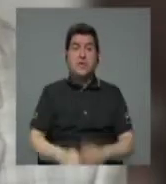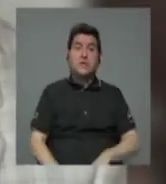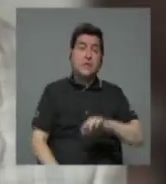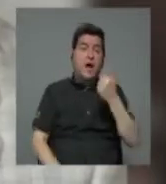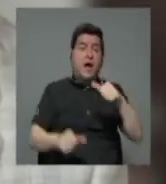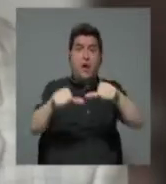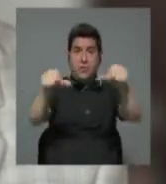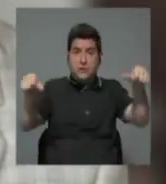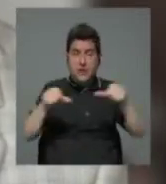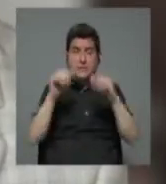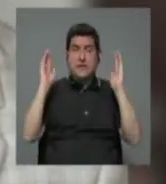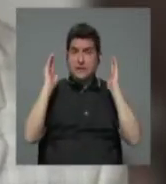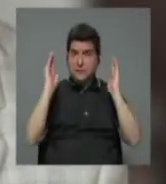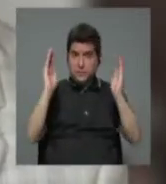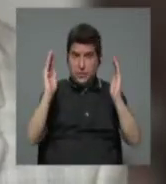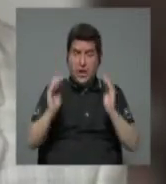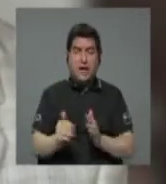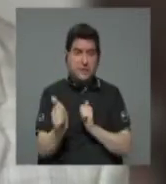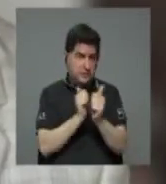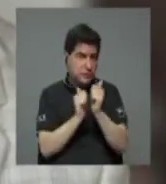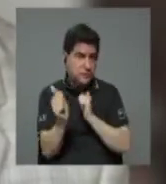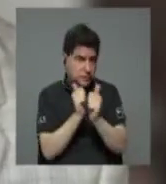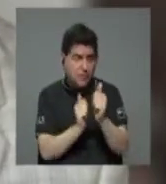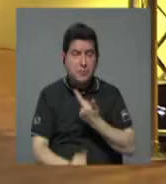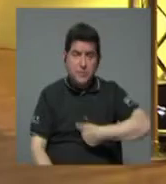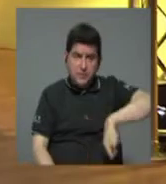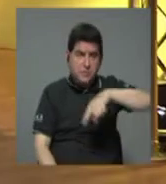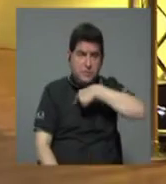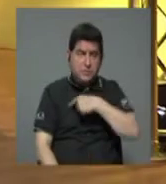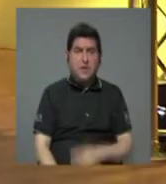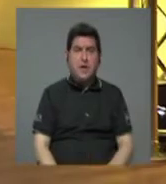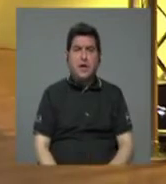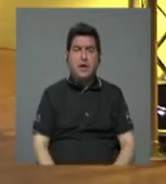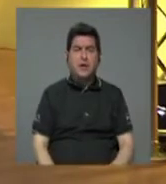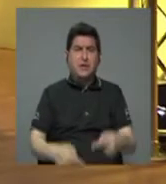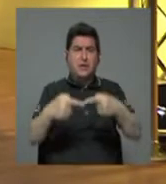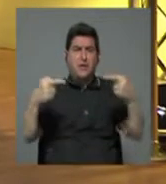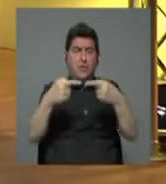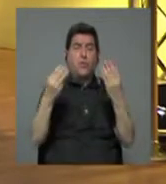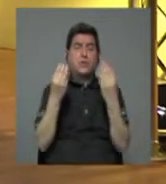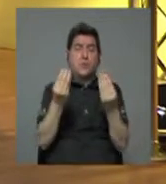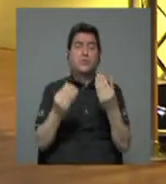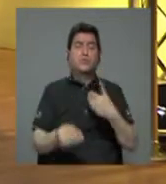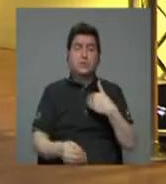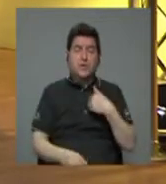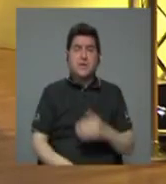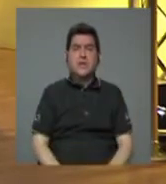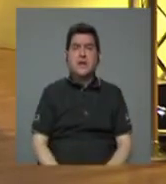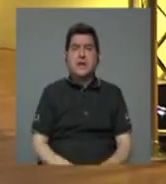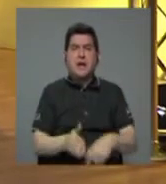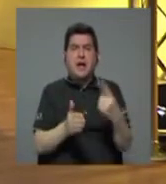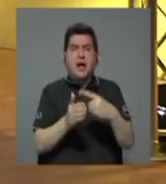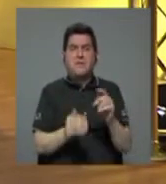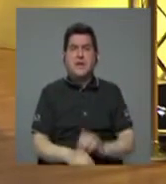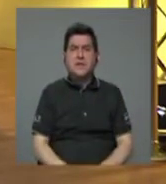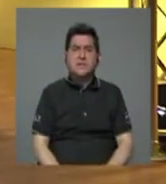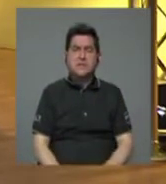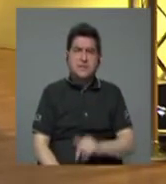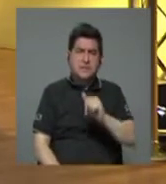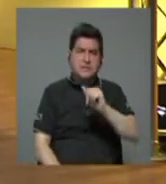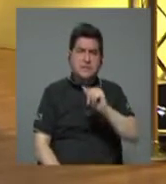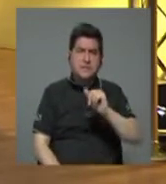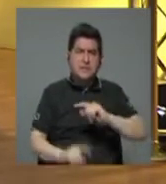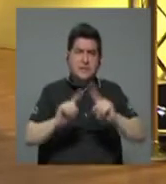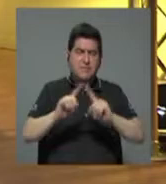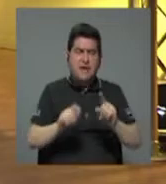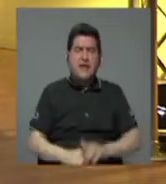otras zonas francas. Competimos contra muchas zonas francas que presentan aplicaciones. A veces hay más de 500 zonas